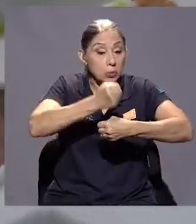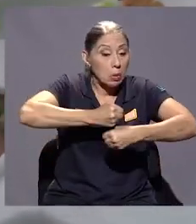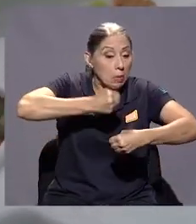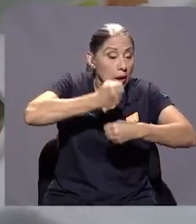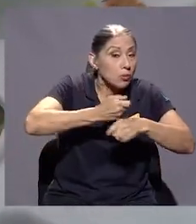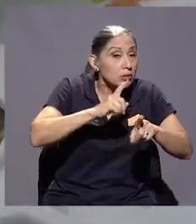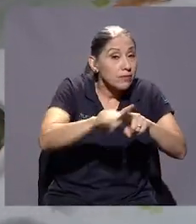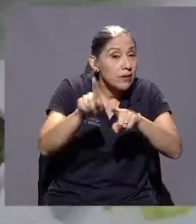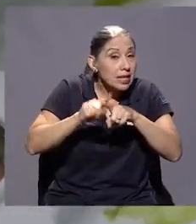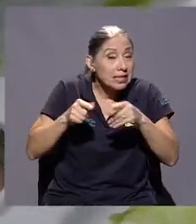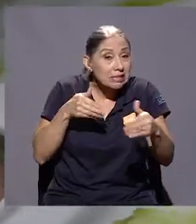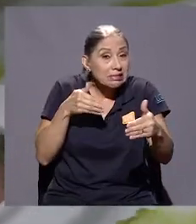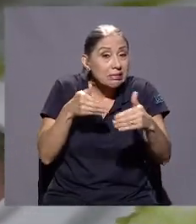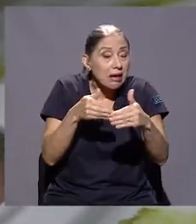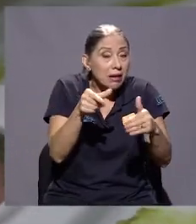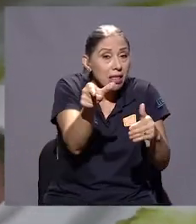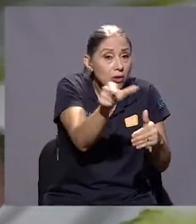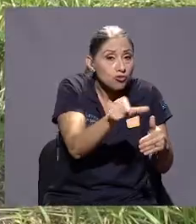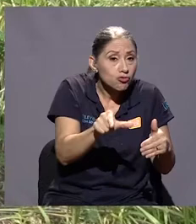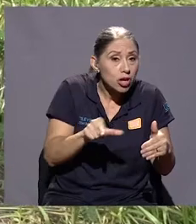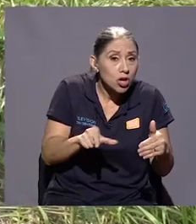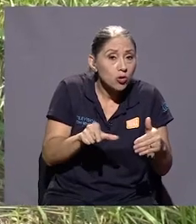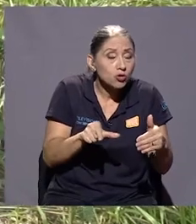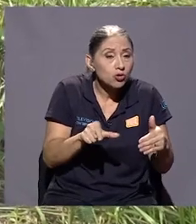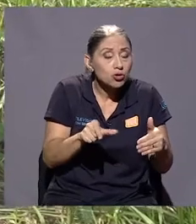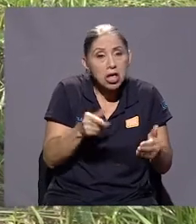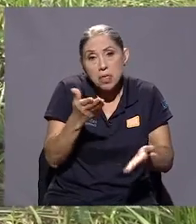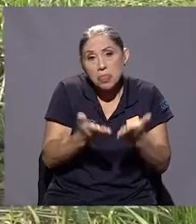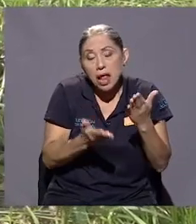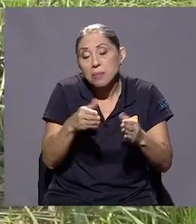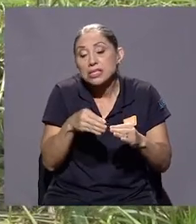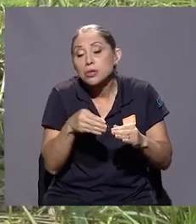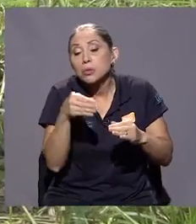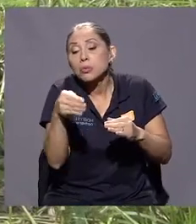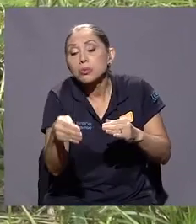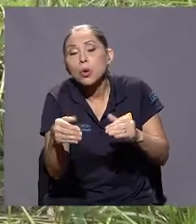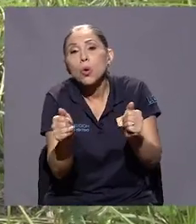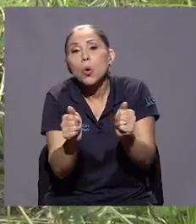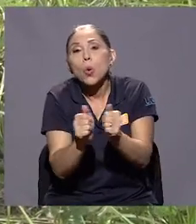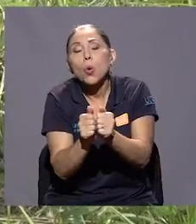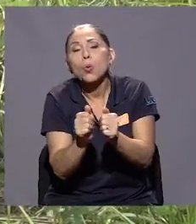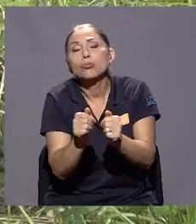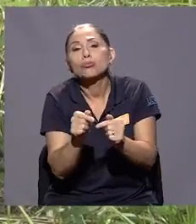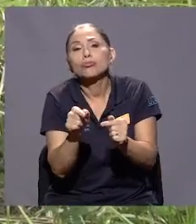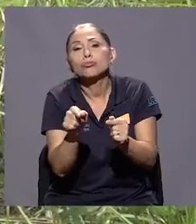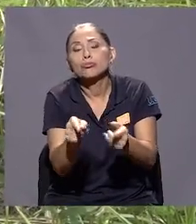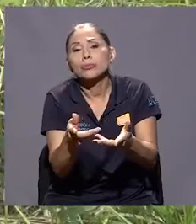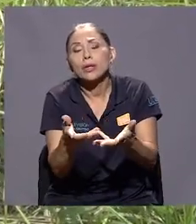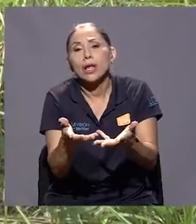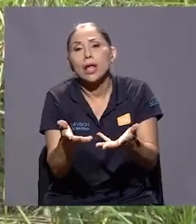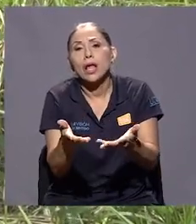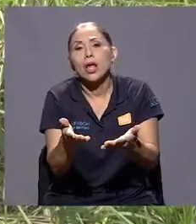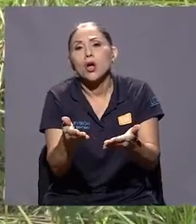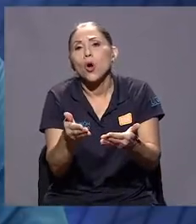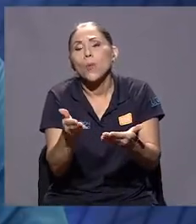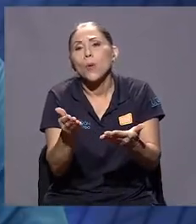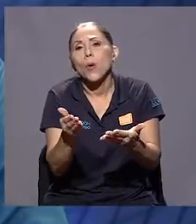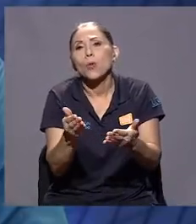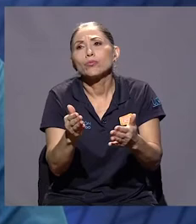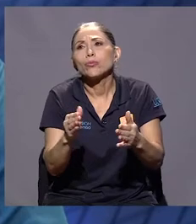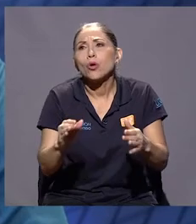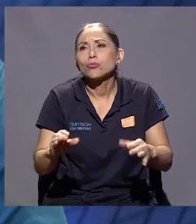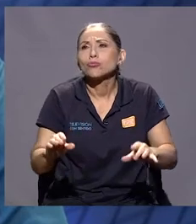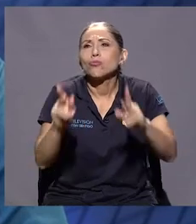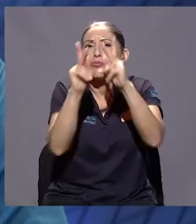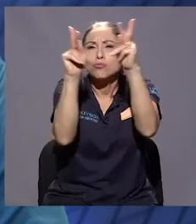sea a través de murales temporales por ejemplo por decirlo de una manera como grandes pisar donde de